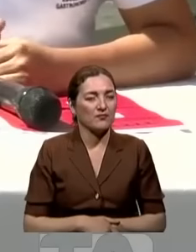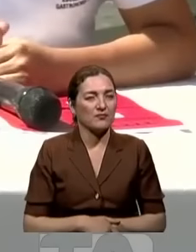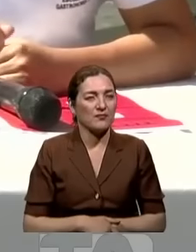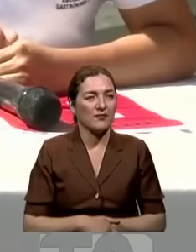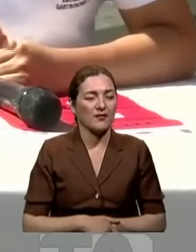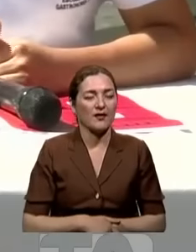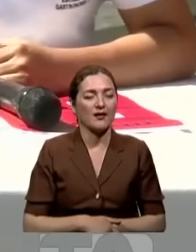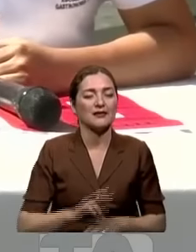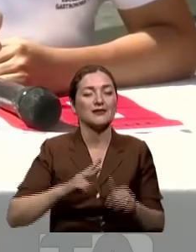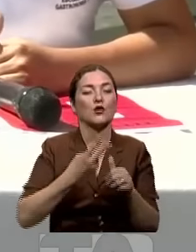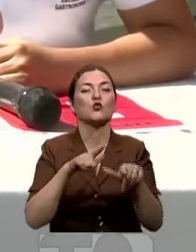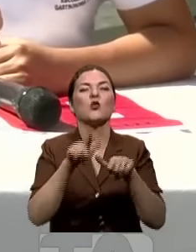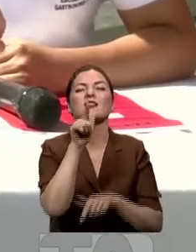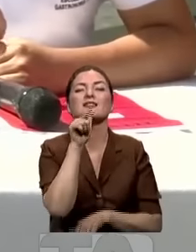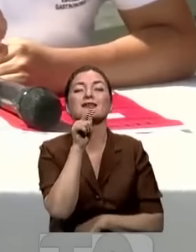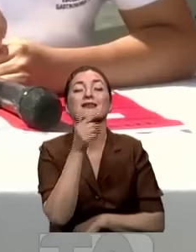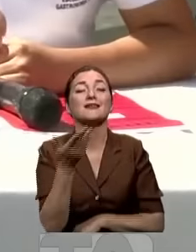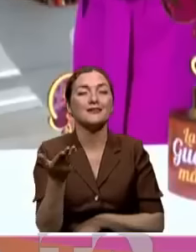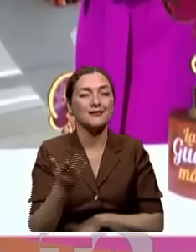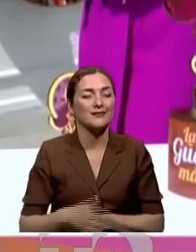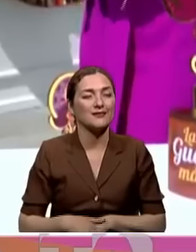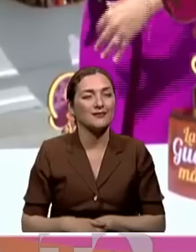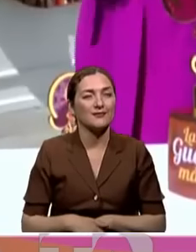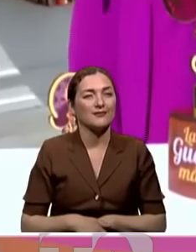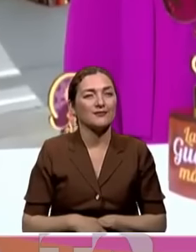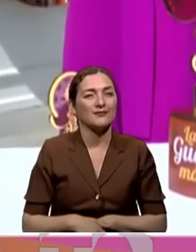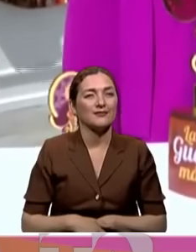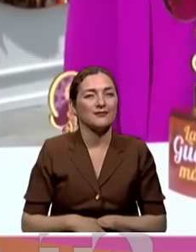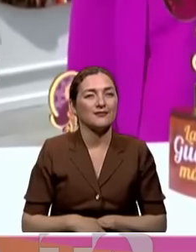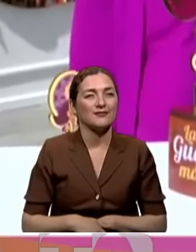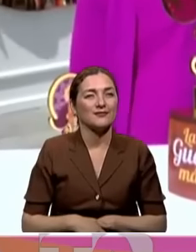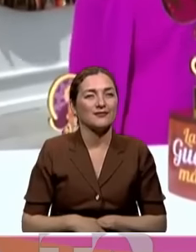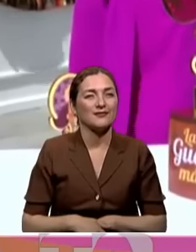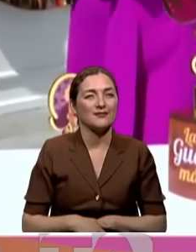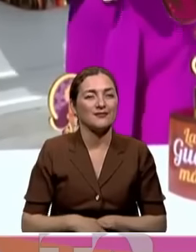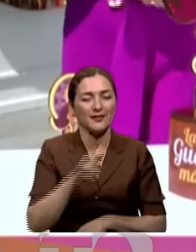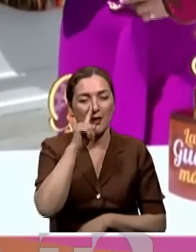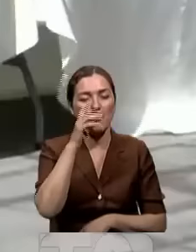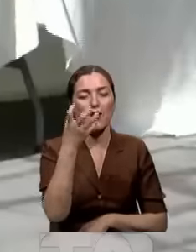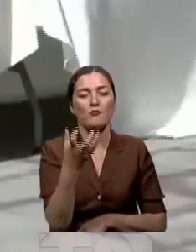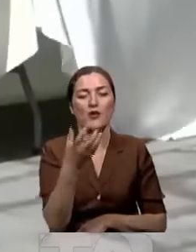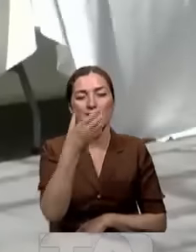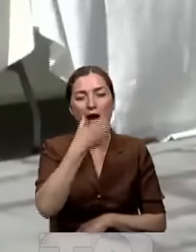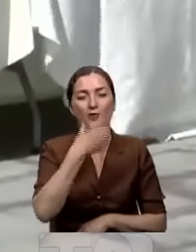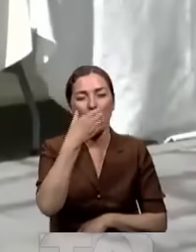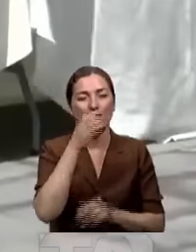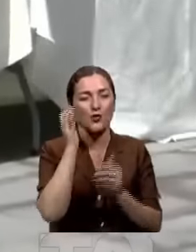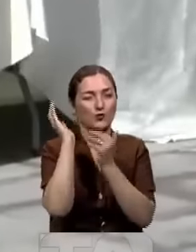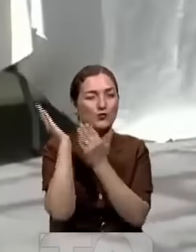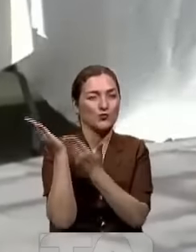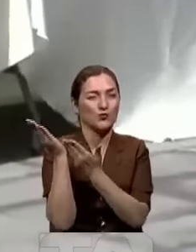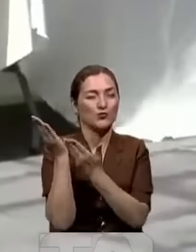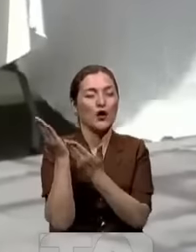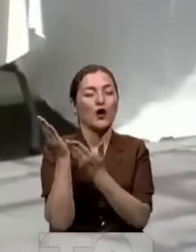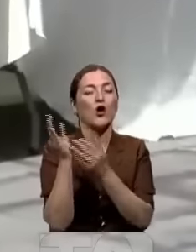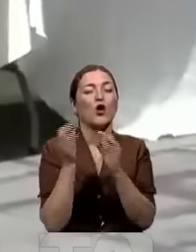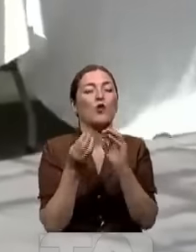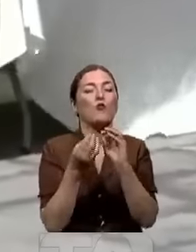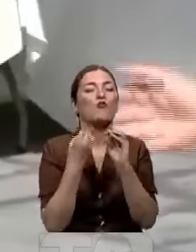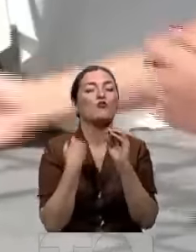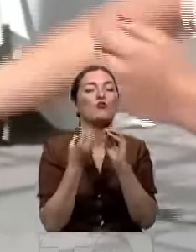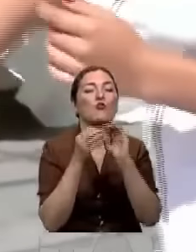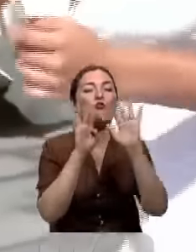querida, el segundo lugar en este año es para... Panificadora Ambato, ya lo tienen en pantalla con 9.8,